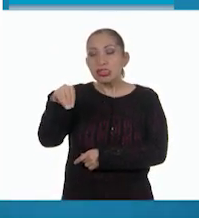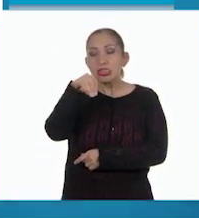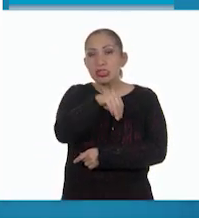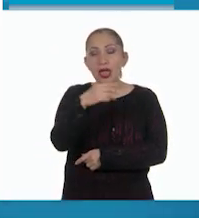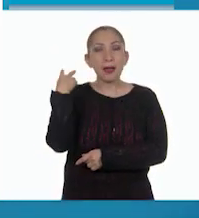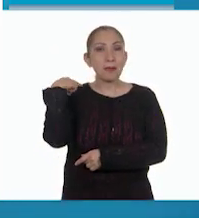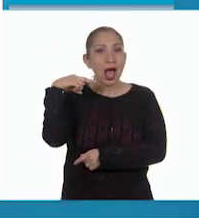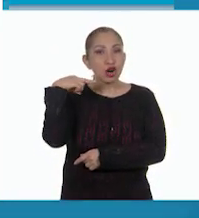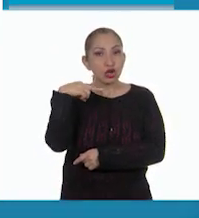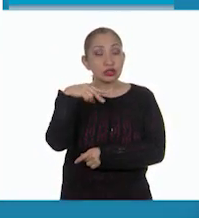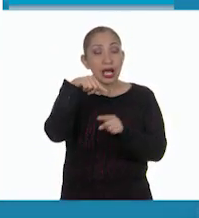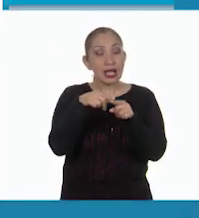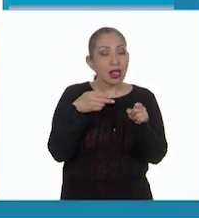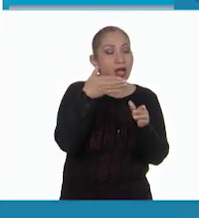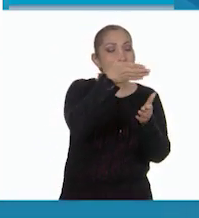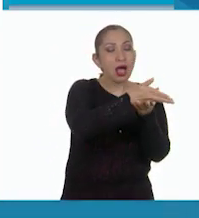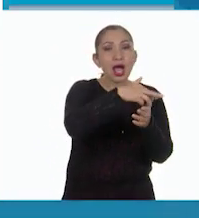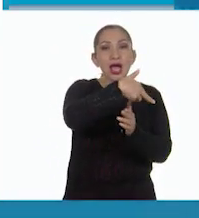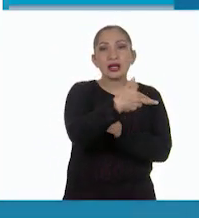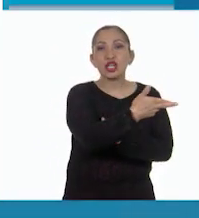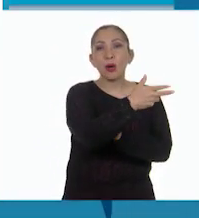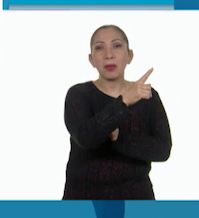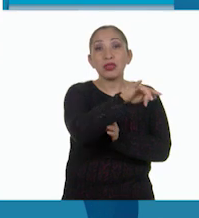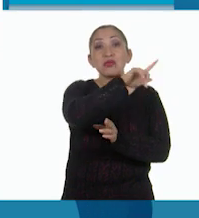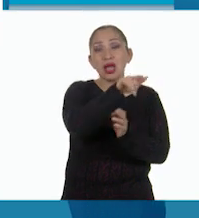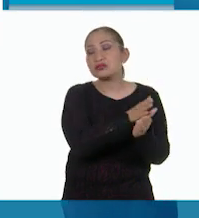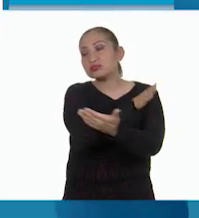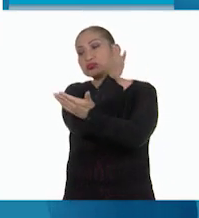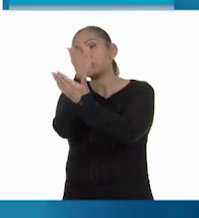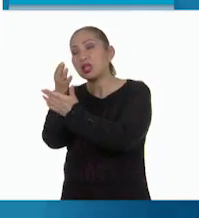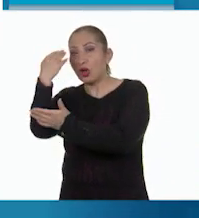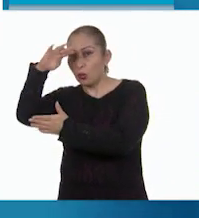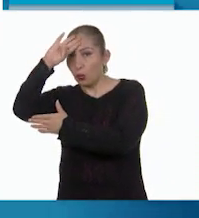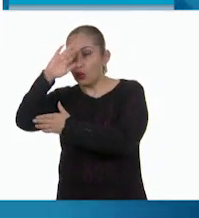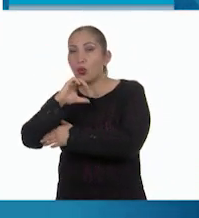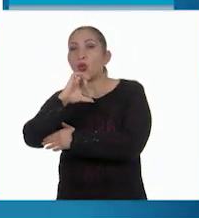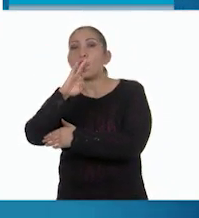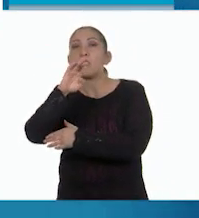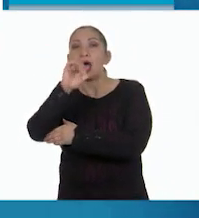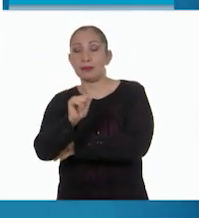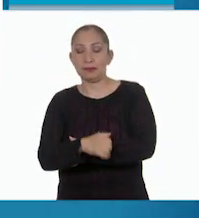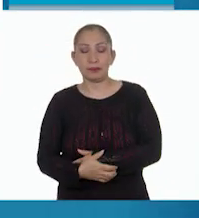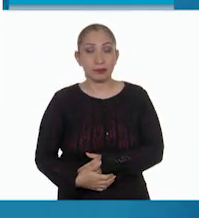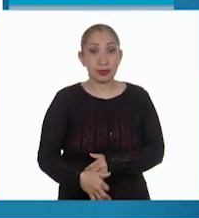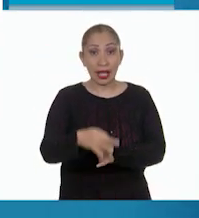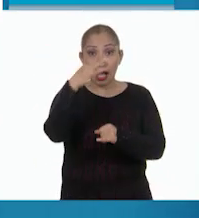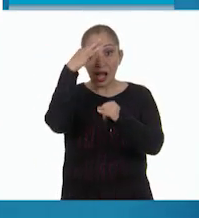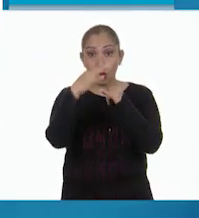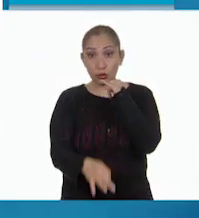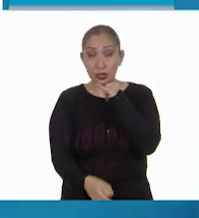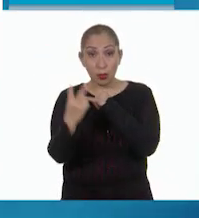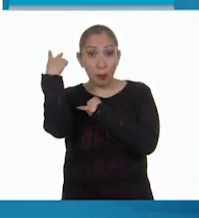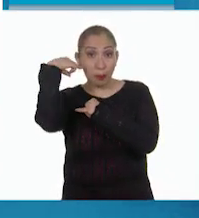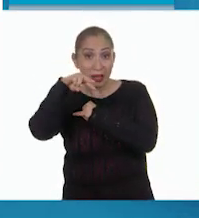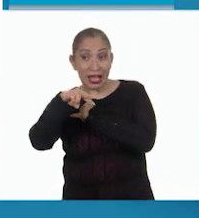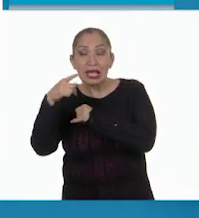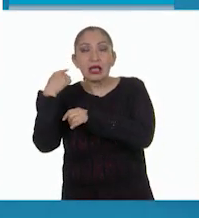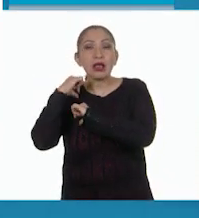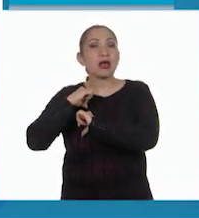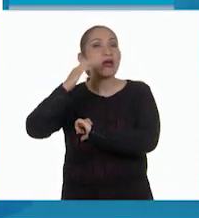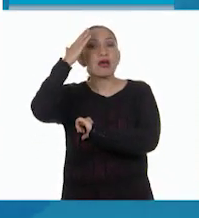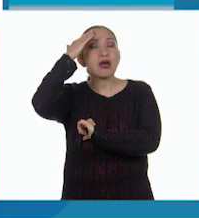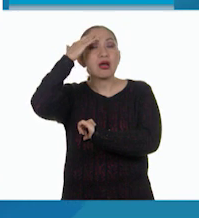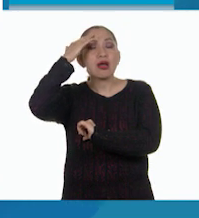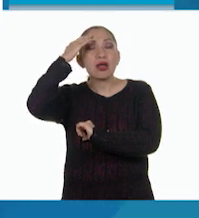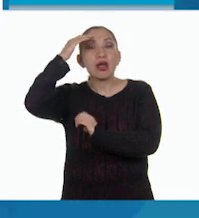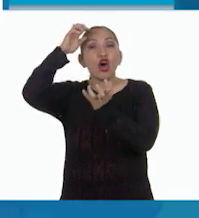río Pánuco y de ahí se regresó a Cuba. Finalmente, la última expedición a cargo de Hernán Cortés culminó con